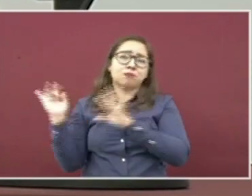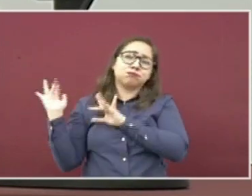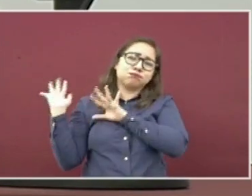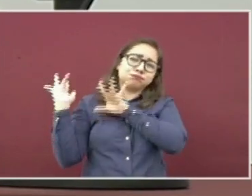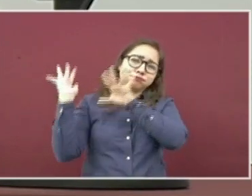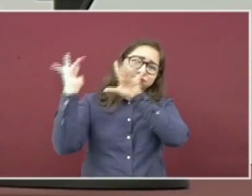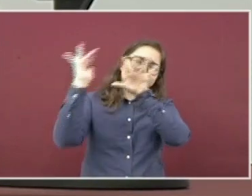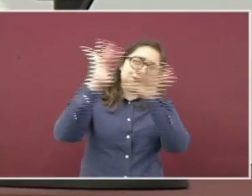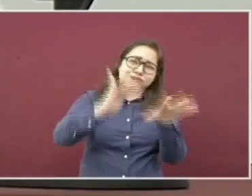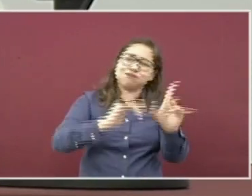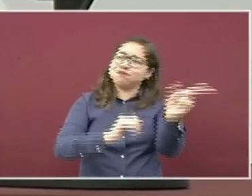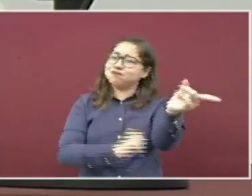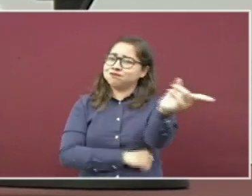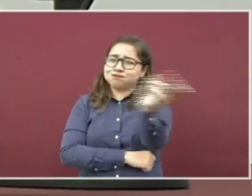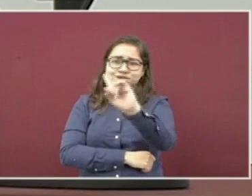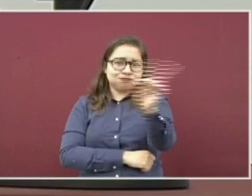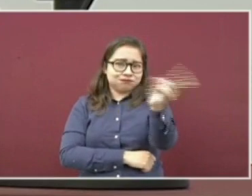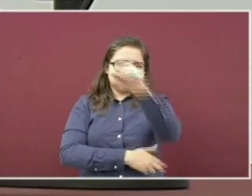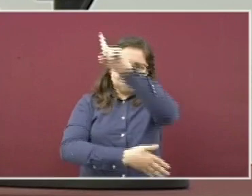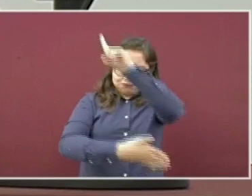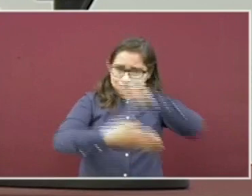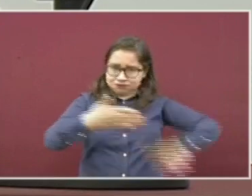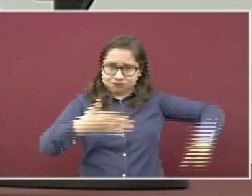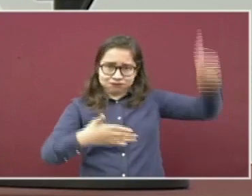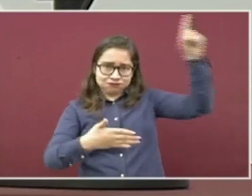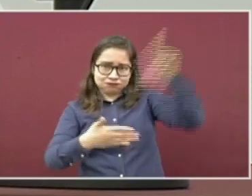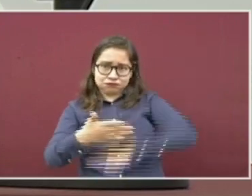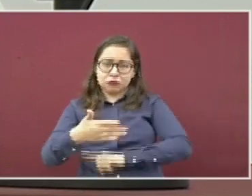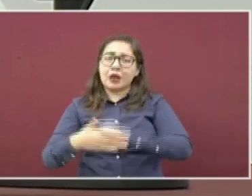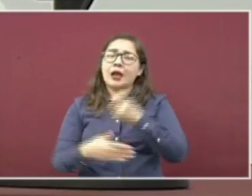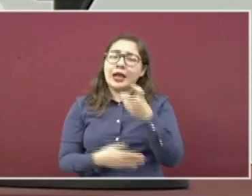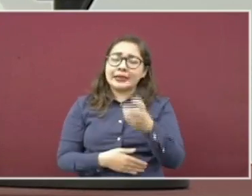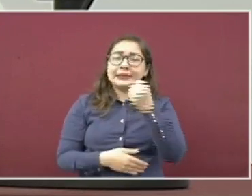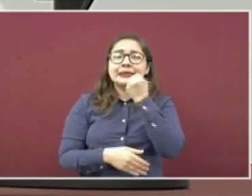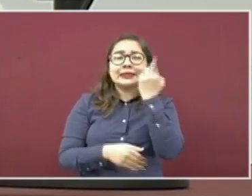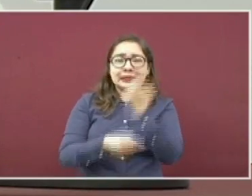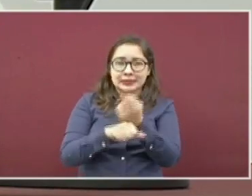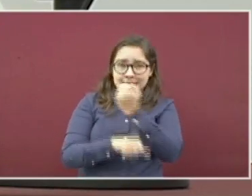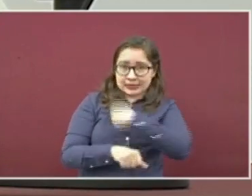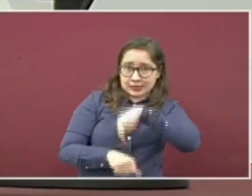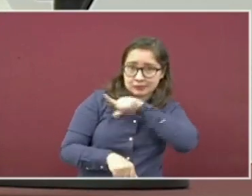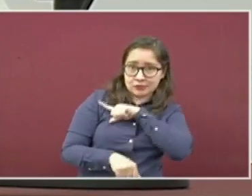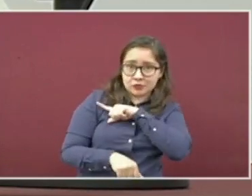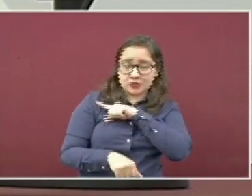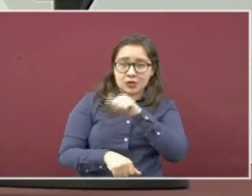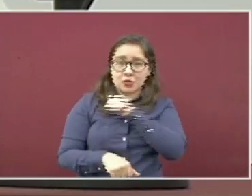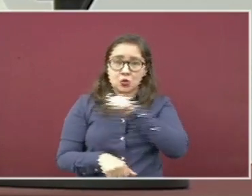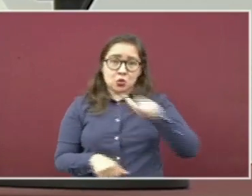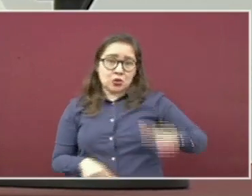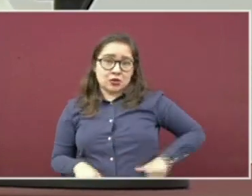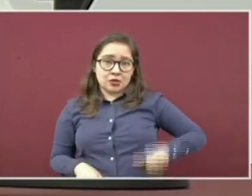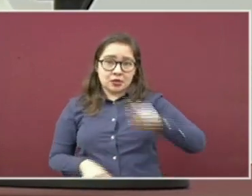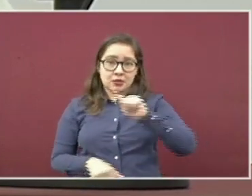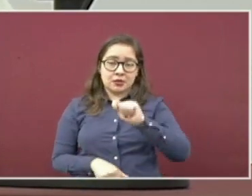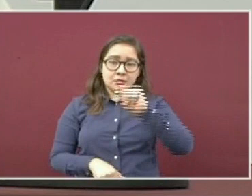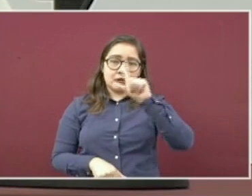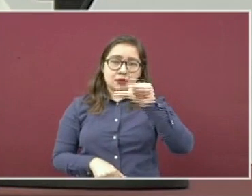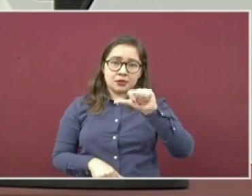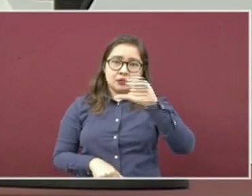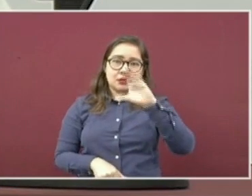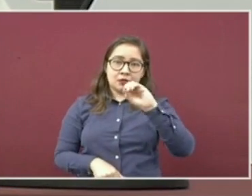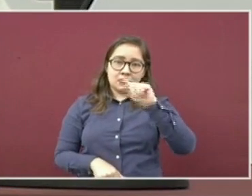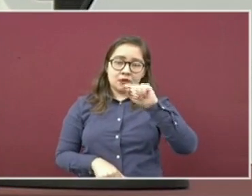multitudinarios, por lo que la Secretaría de Salud y el Ayuntamiento de Tlacotalpan se encuentran